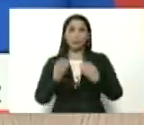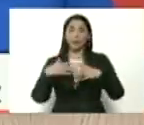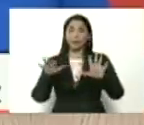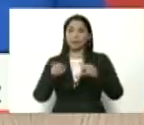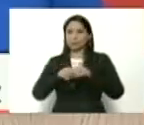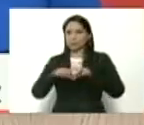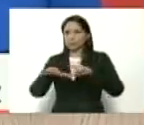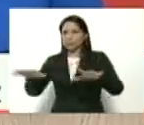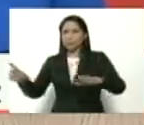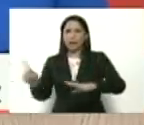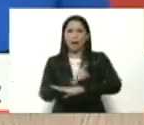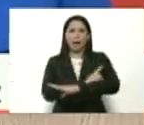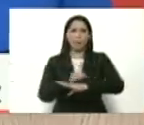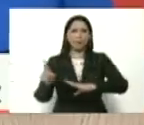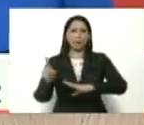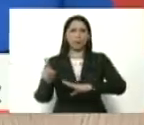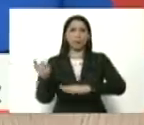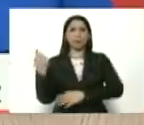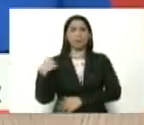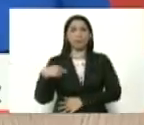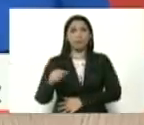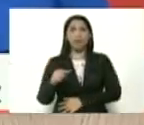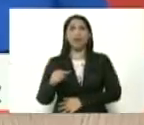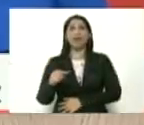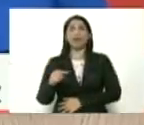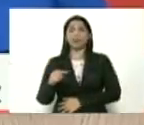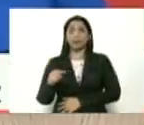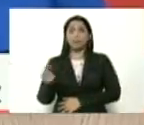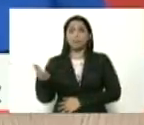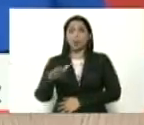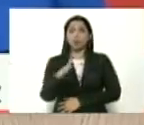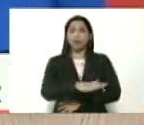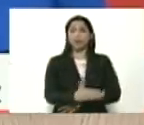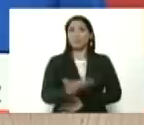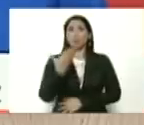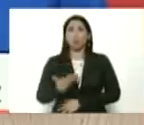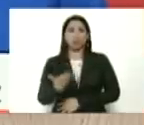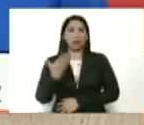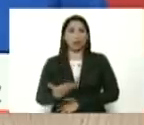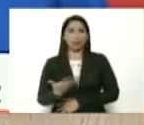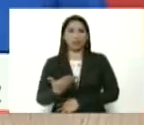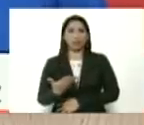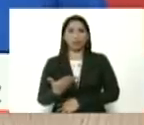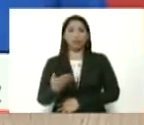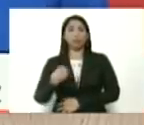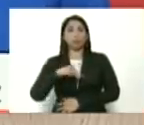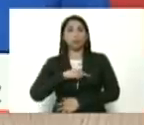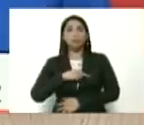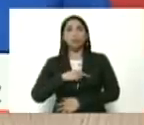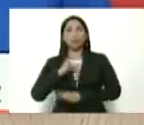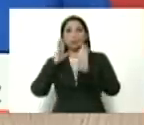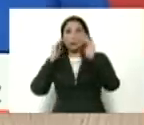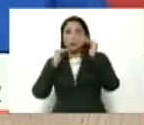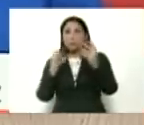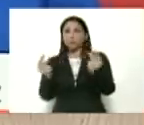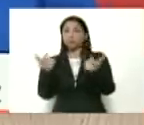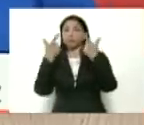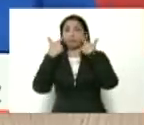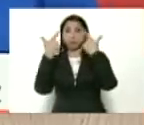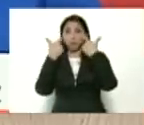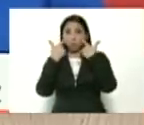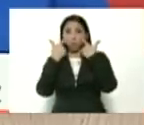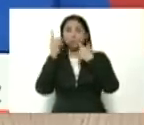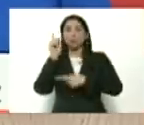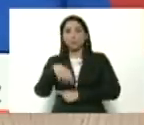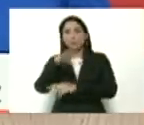muy fácilmente y que tiene una tasa de letalidad importante, y que nos llama a nosotros a ser cuidadosos y